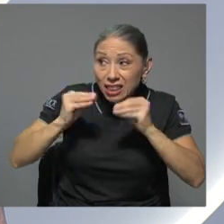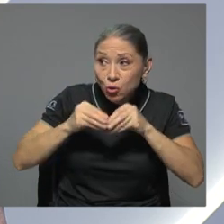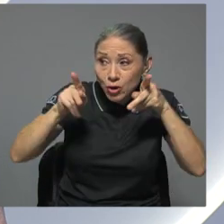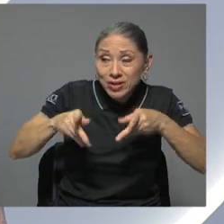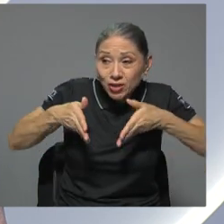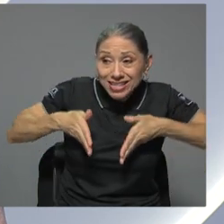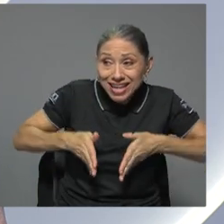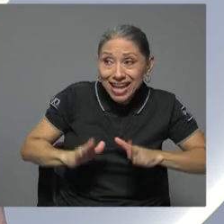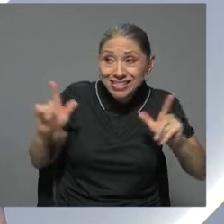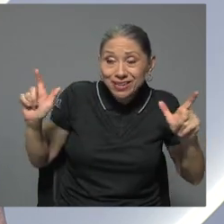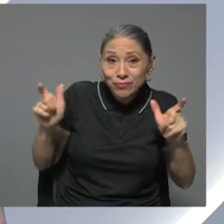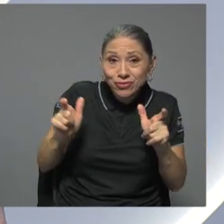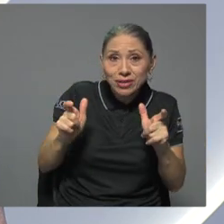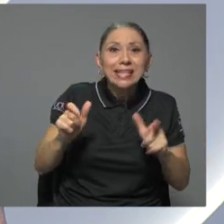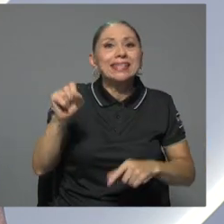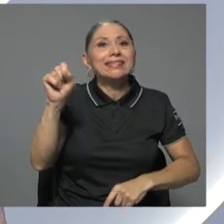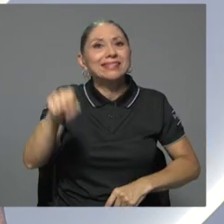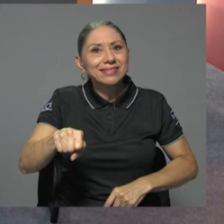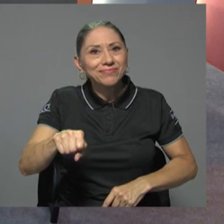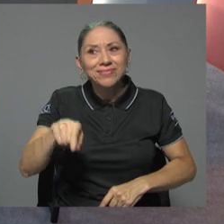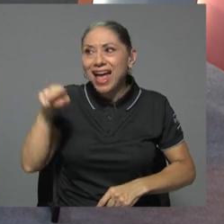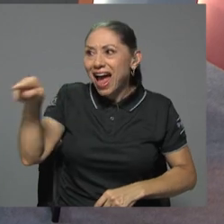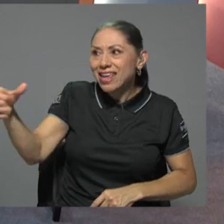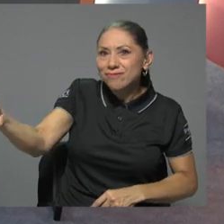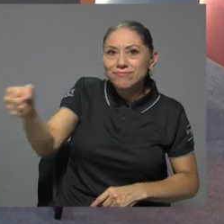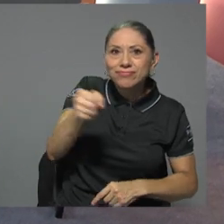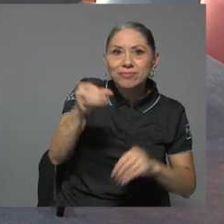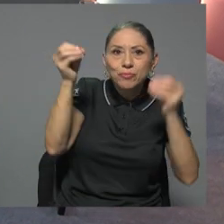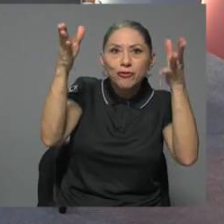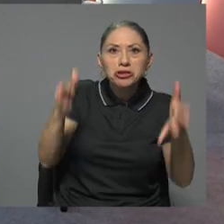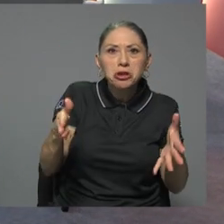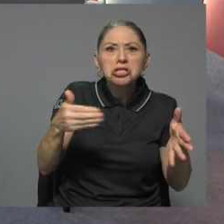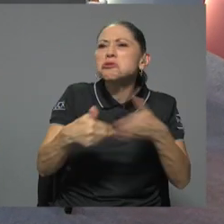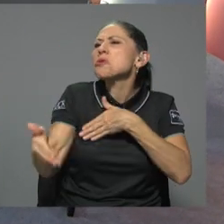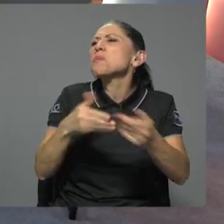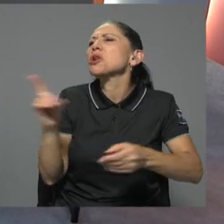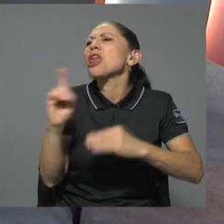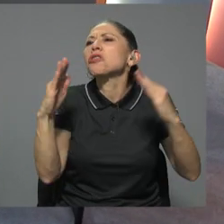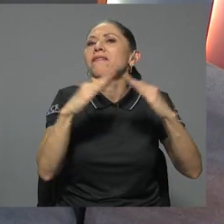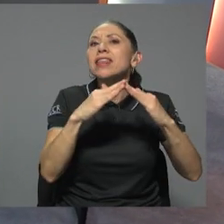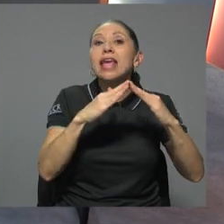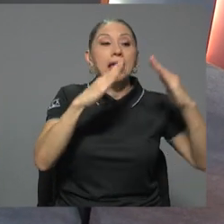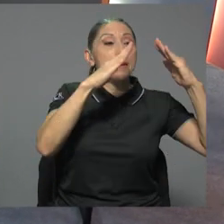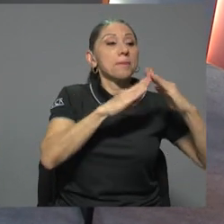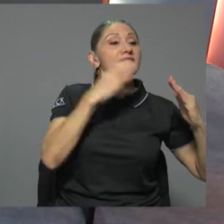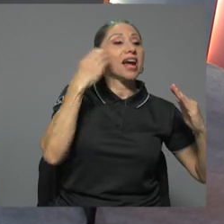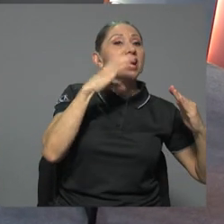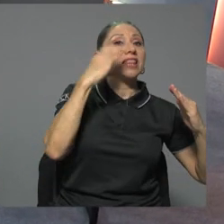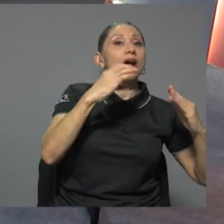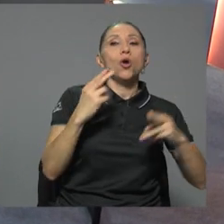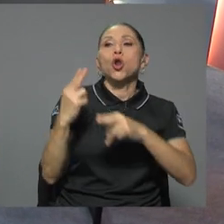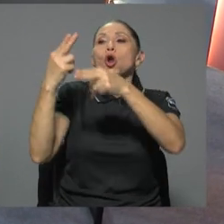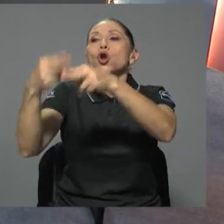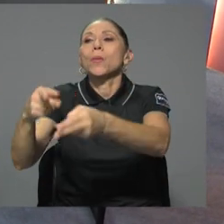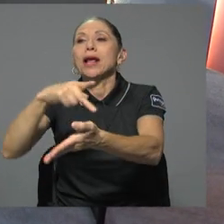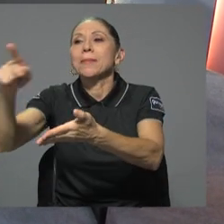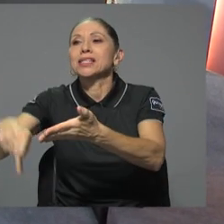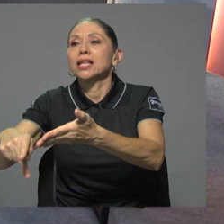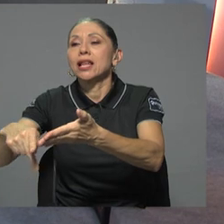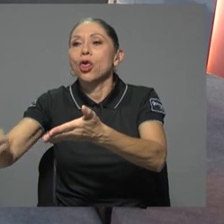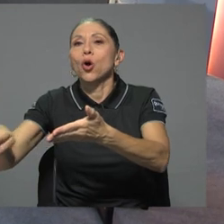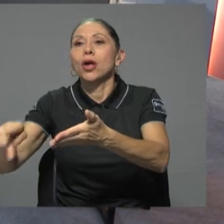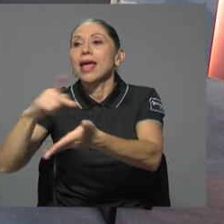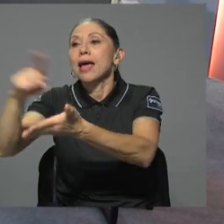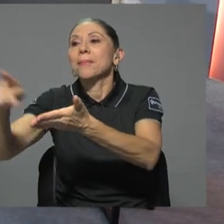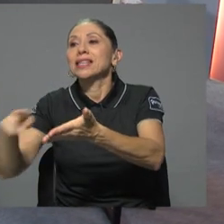ponen a profesores digamos sin tomar en cuenta dónde viven entonces si es de cartago no la mandan a pérez zeledón 7 pérez zeledón la mandan a la zona